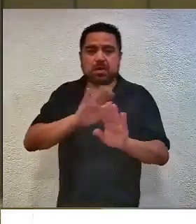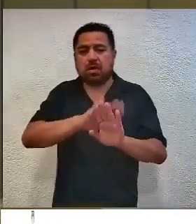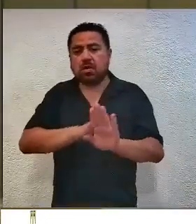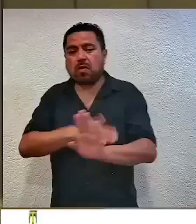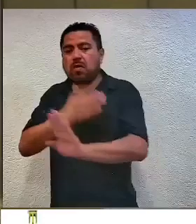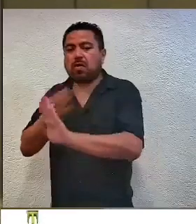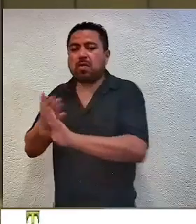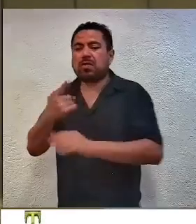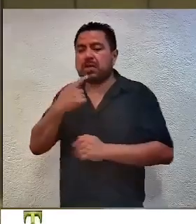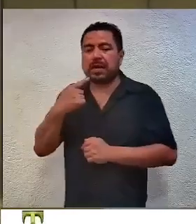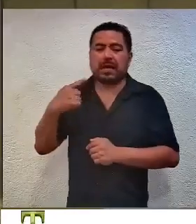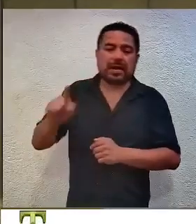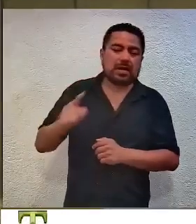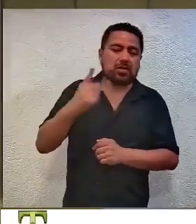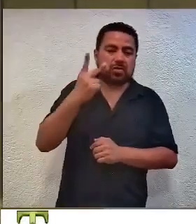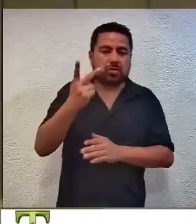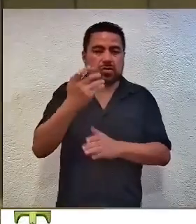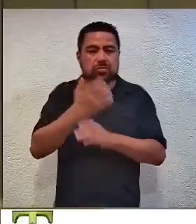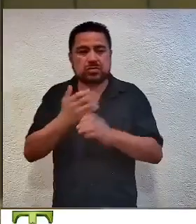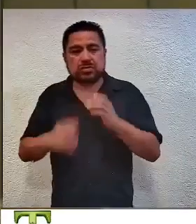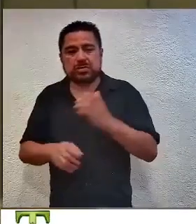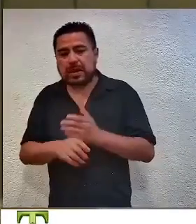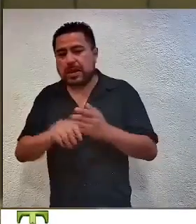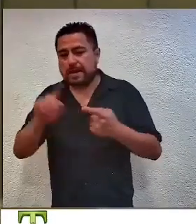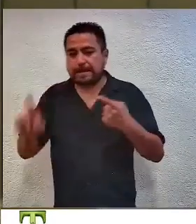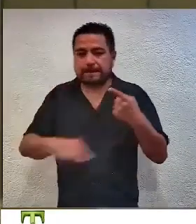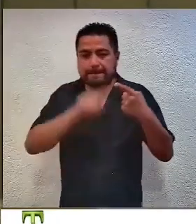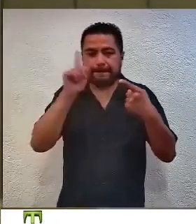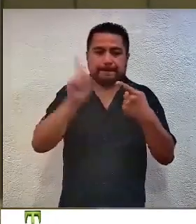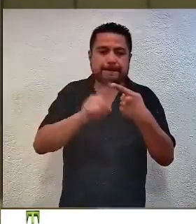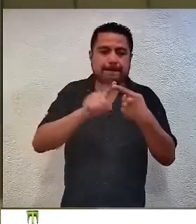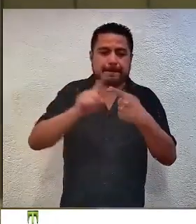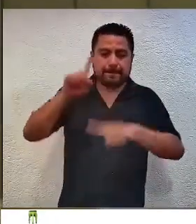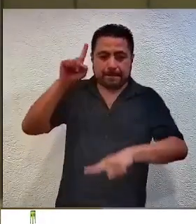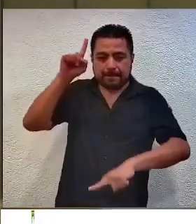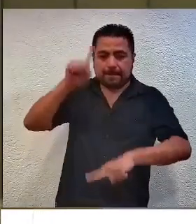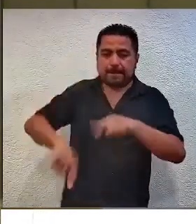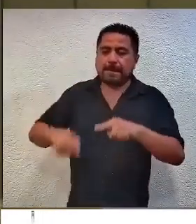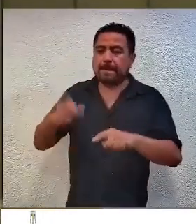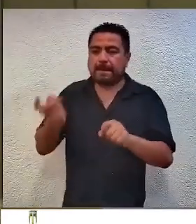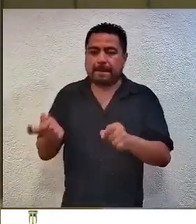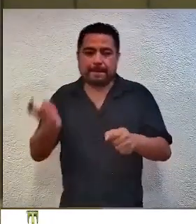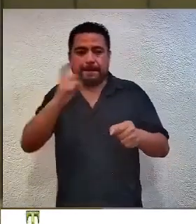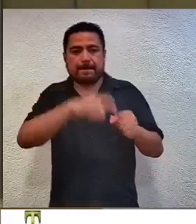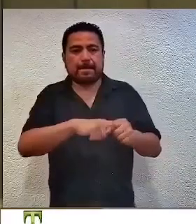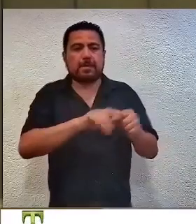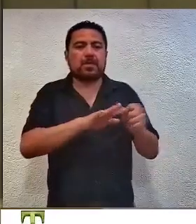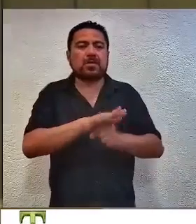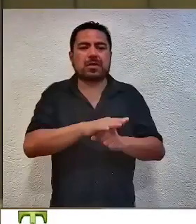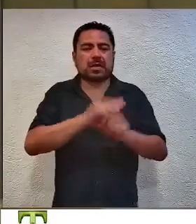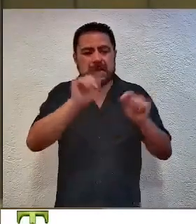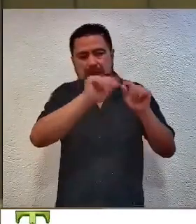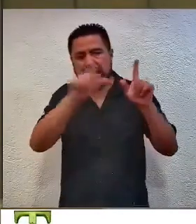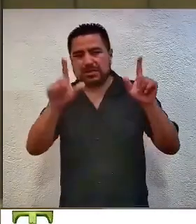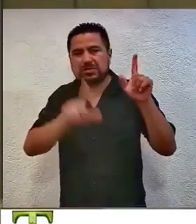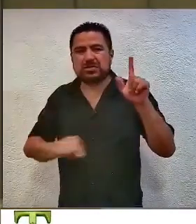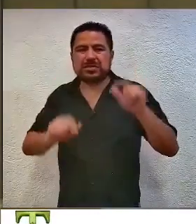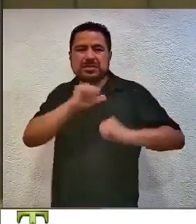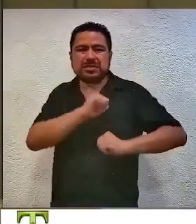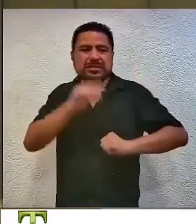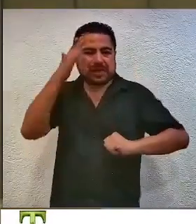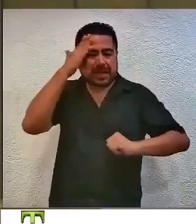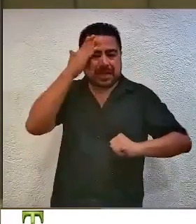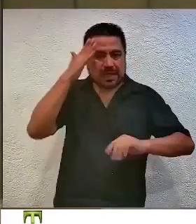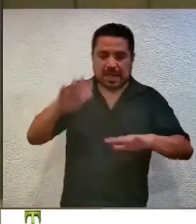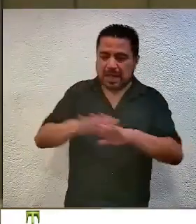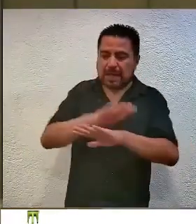del denunciado dos acciones. La primera, la cancelación de su registro en el Padrón Nacional de Protagonistas del